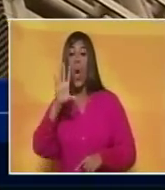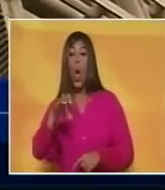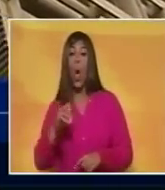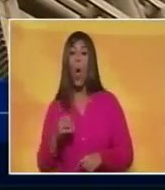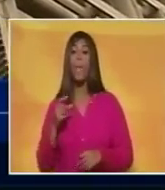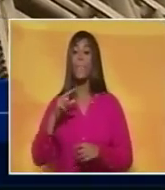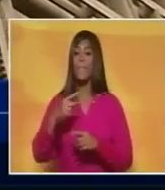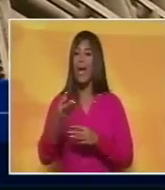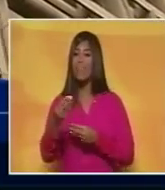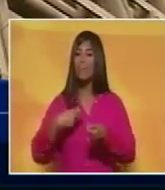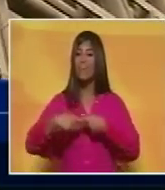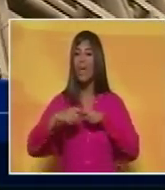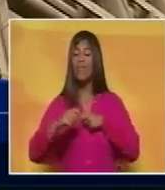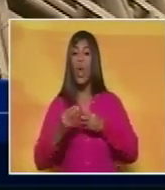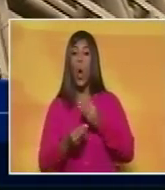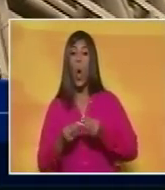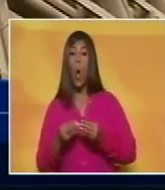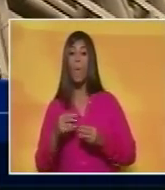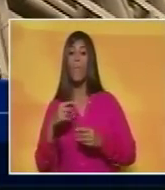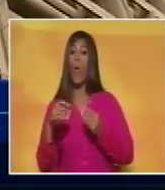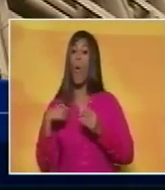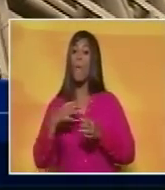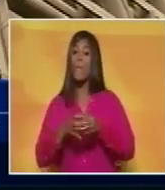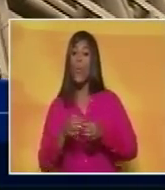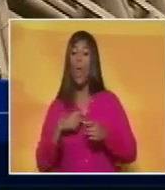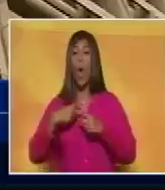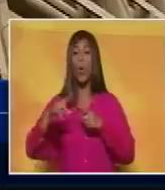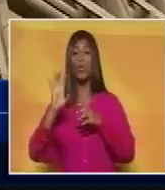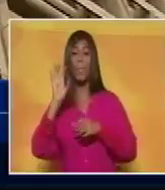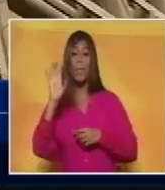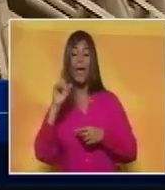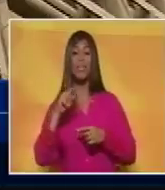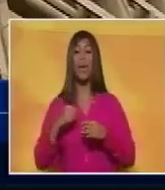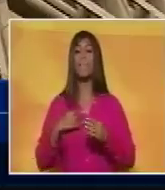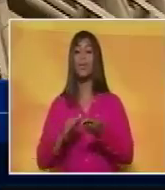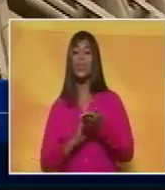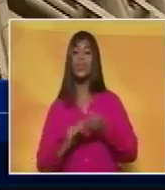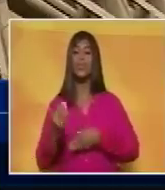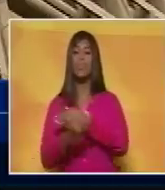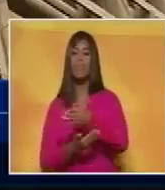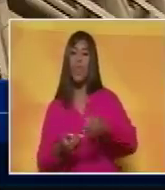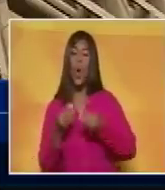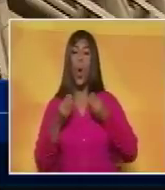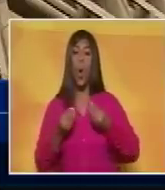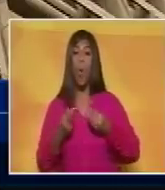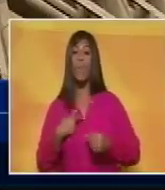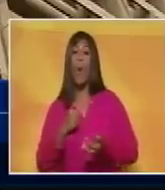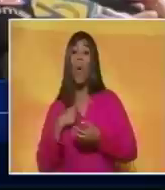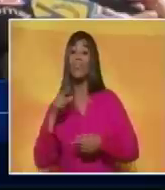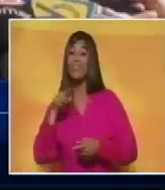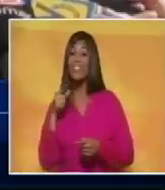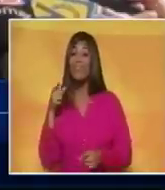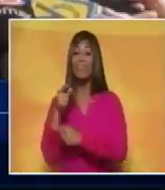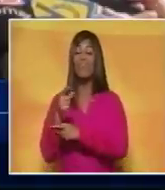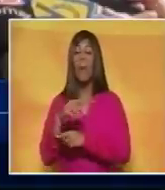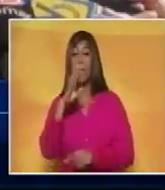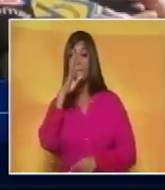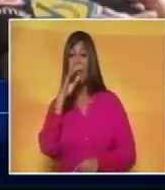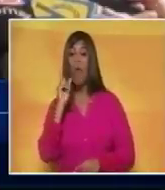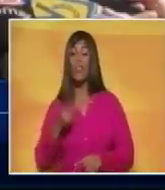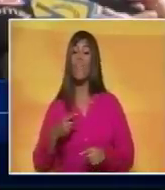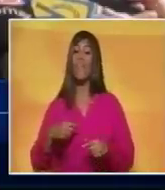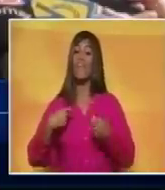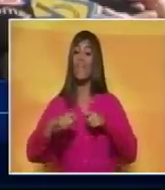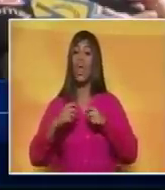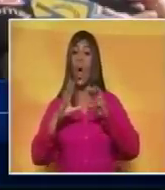venta de moneda extranjera, así como la creación del índice de intermediación cambiaria, que obliga a los bancos a vender el 80% de